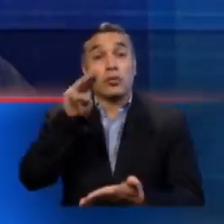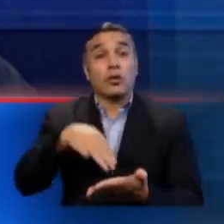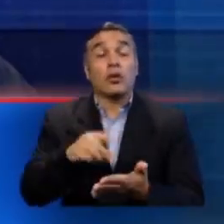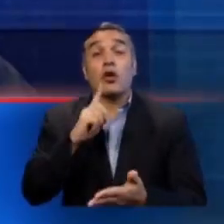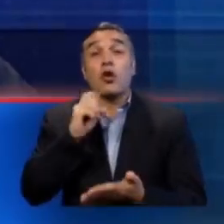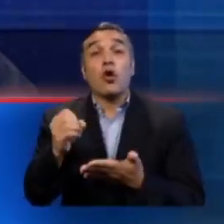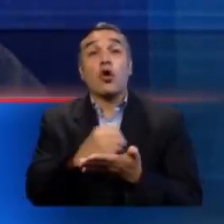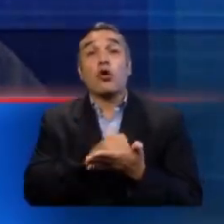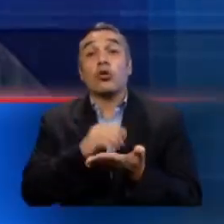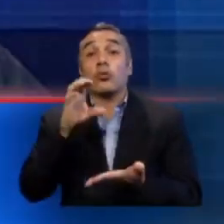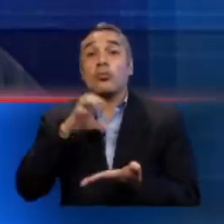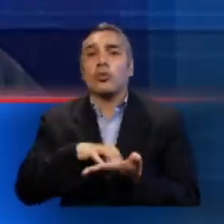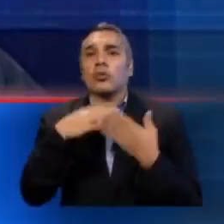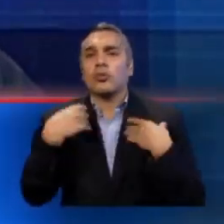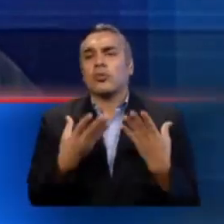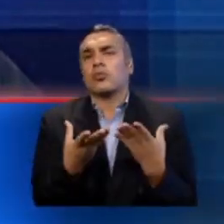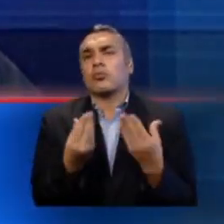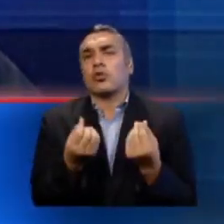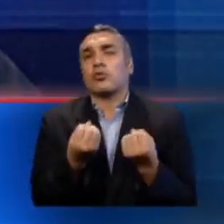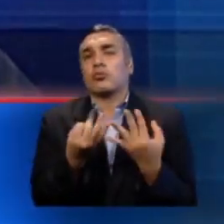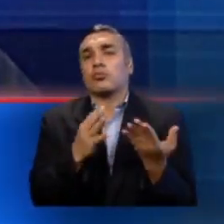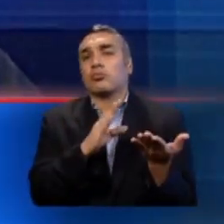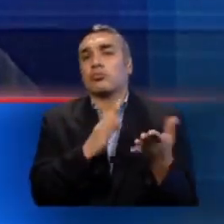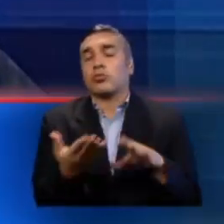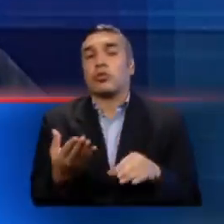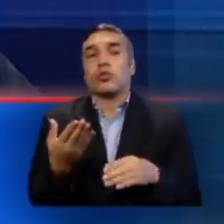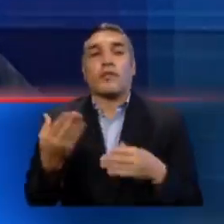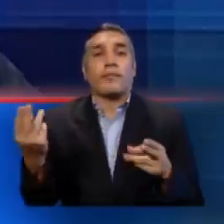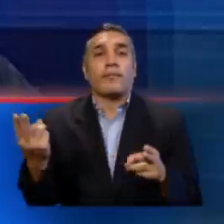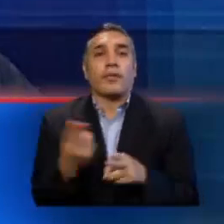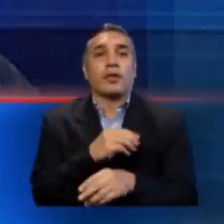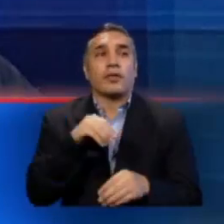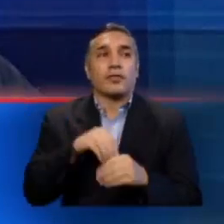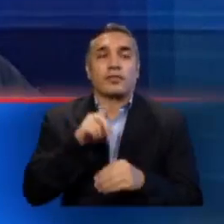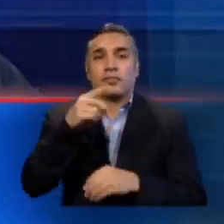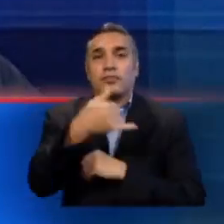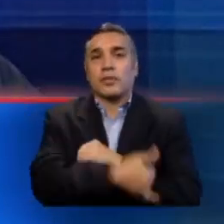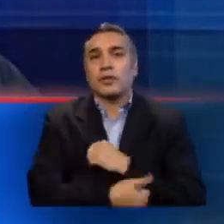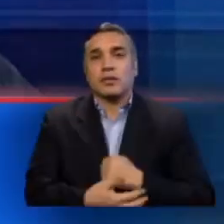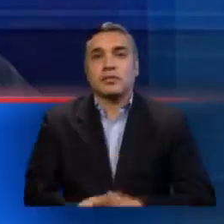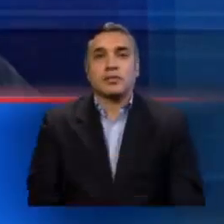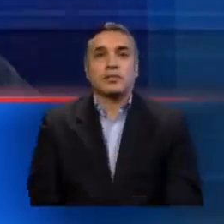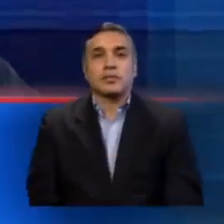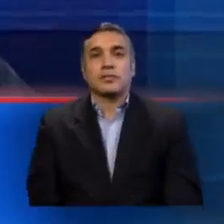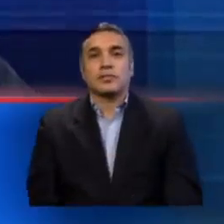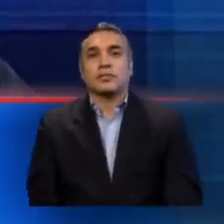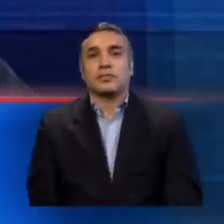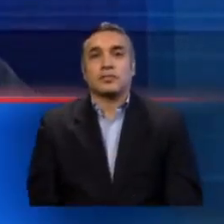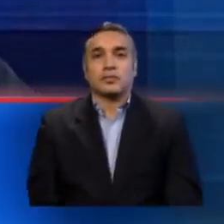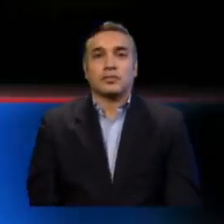El Oro son las provincias con el mayor número de muertes violentas en el país.